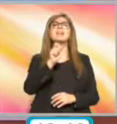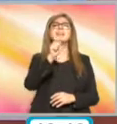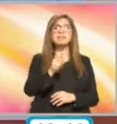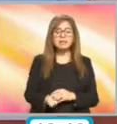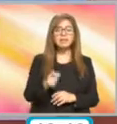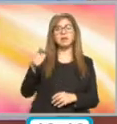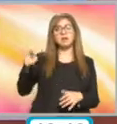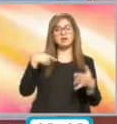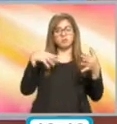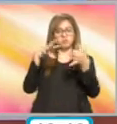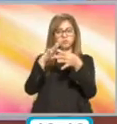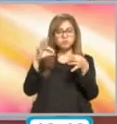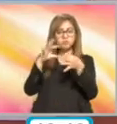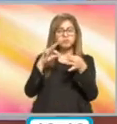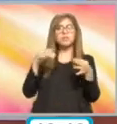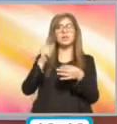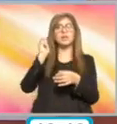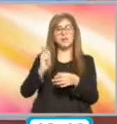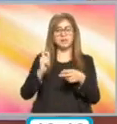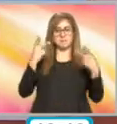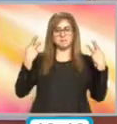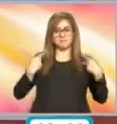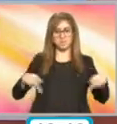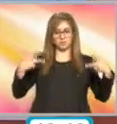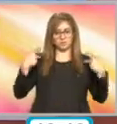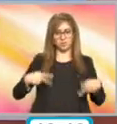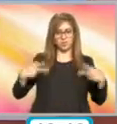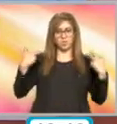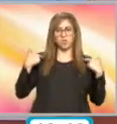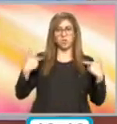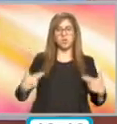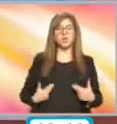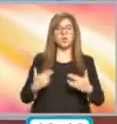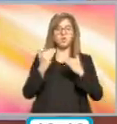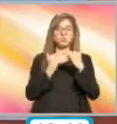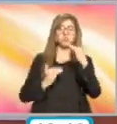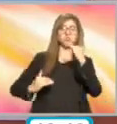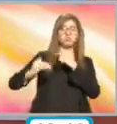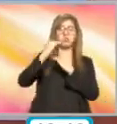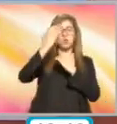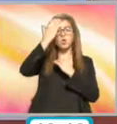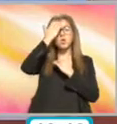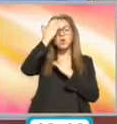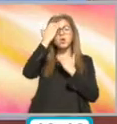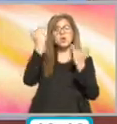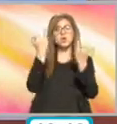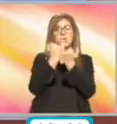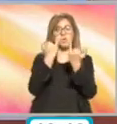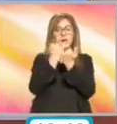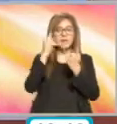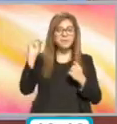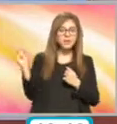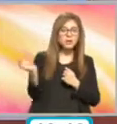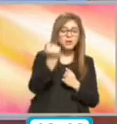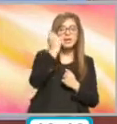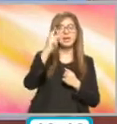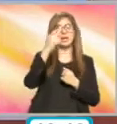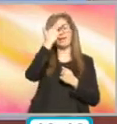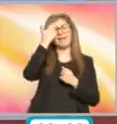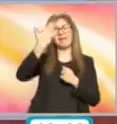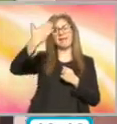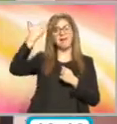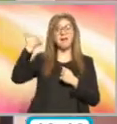la humanidad ahorita está así en la cúspide del conocimiento, de la tecnología, porque bueno, antes ha habido recesiones, ¿no? Guerras, depresiones,